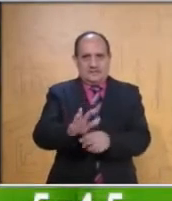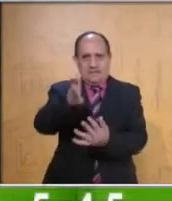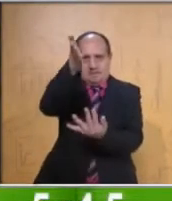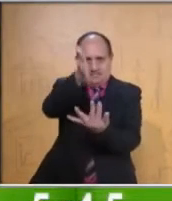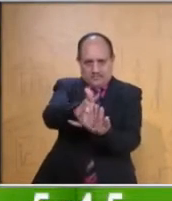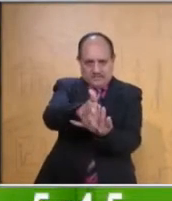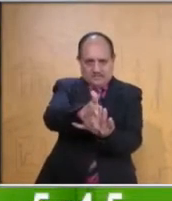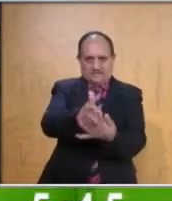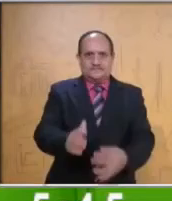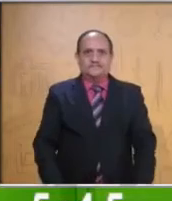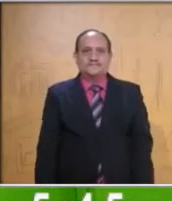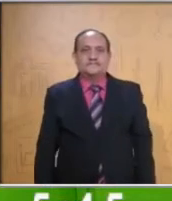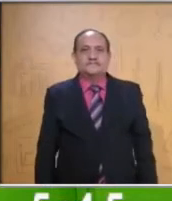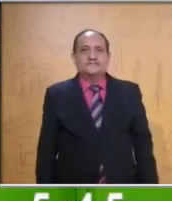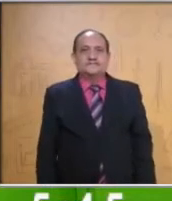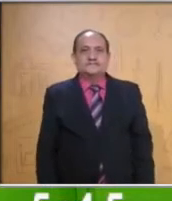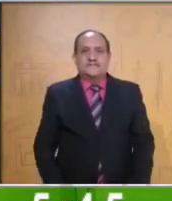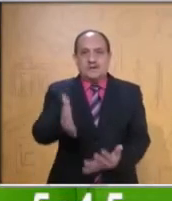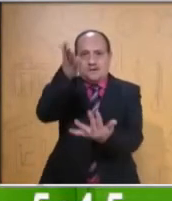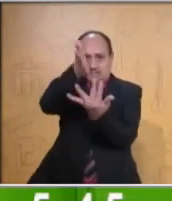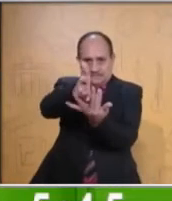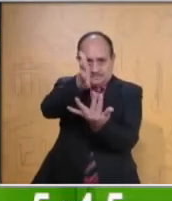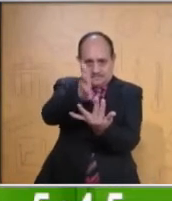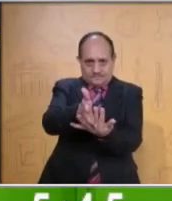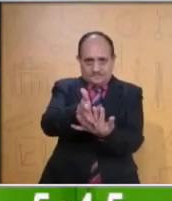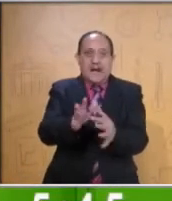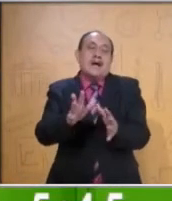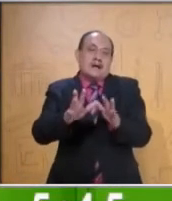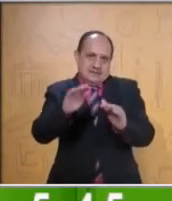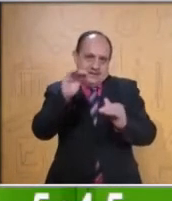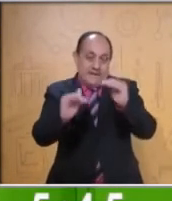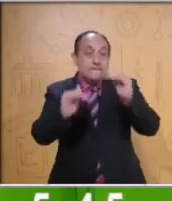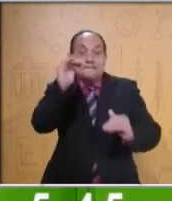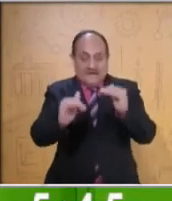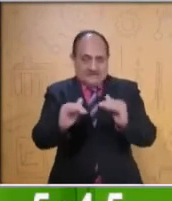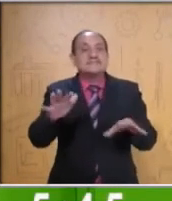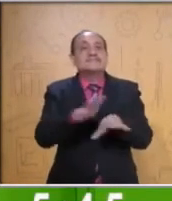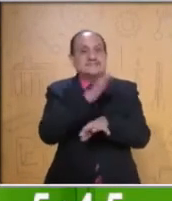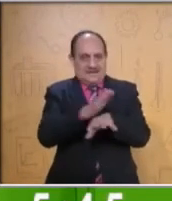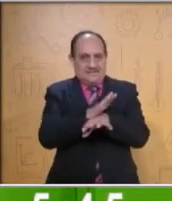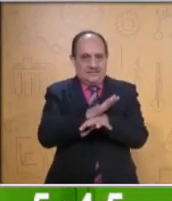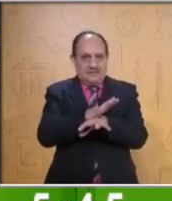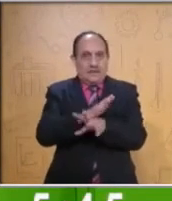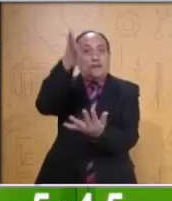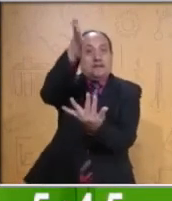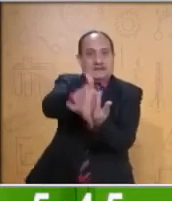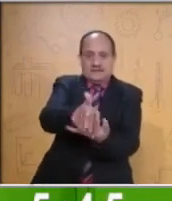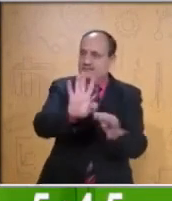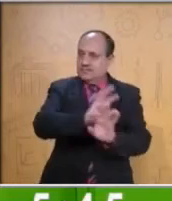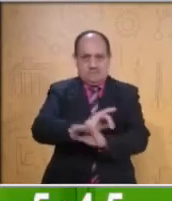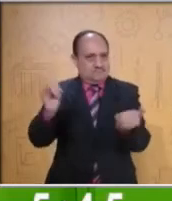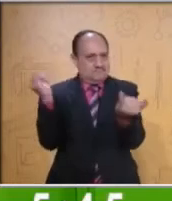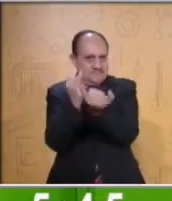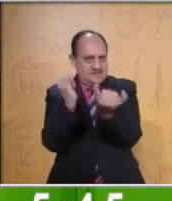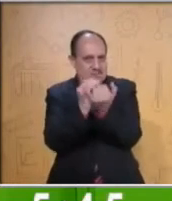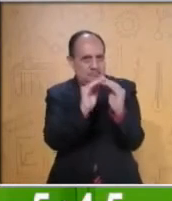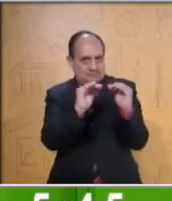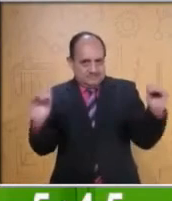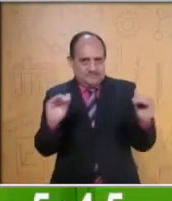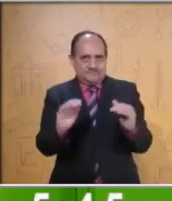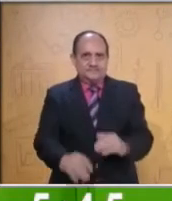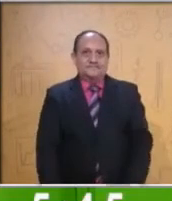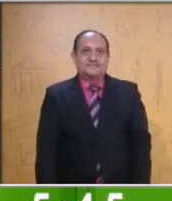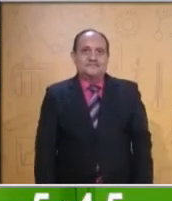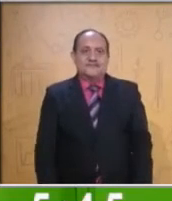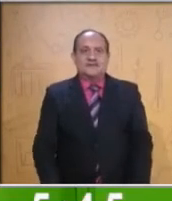mediana. Entonces, con la media aritmética sí hubo cambio, con la mediana no hubo cambio. Vamos a ver ahora con la